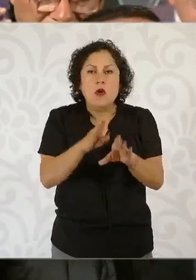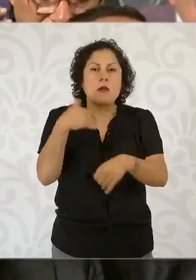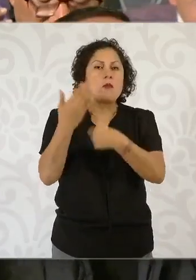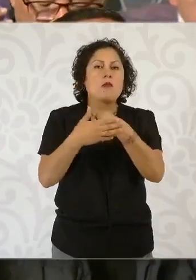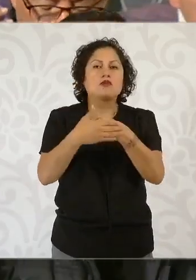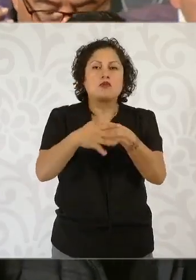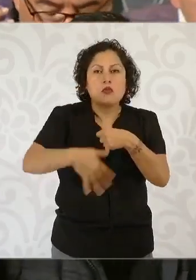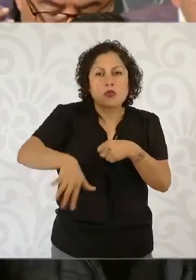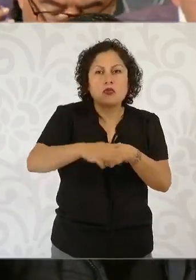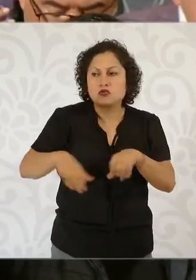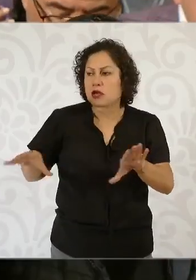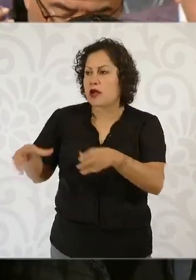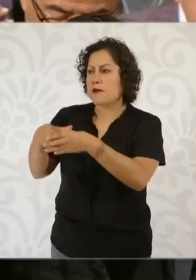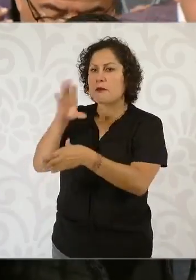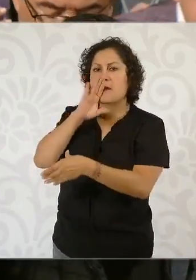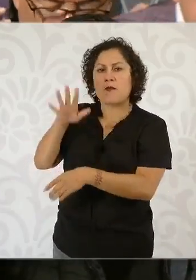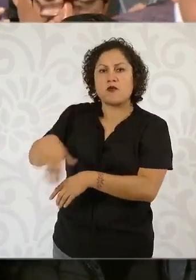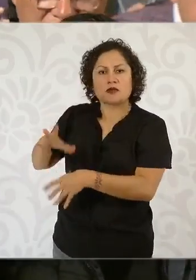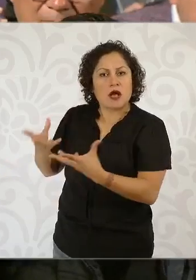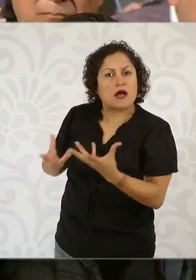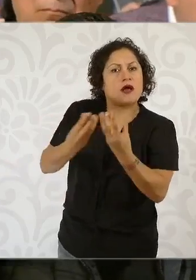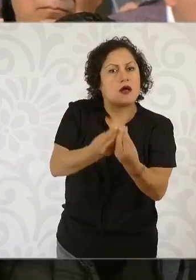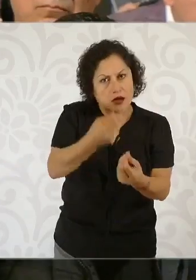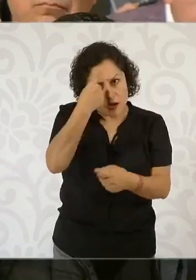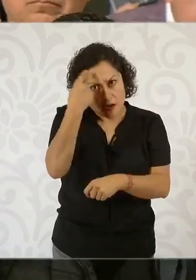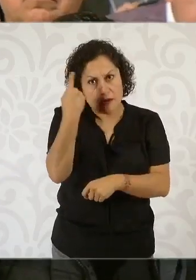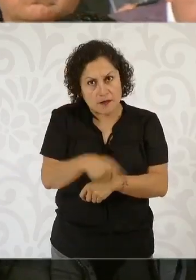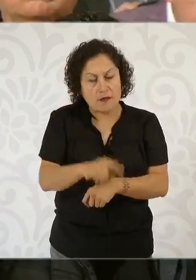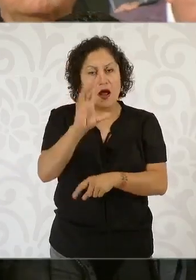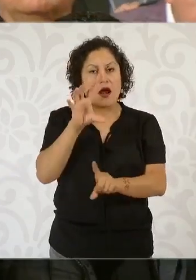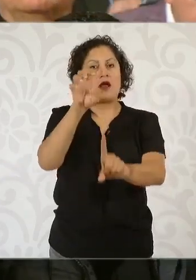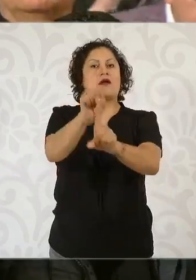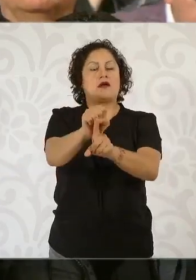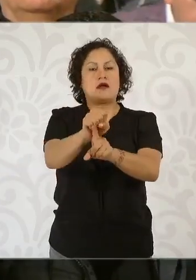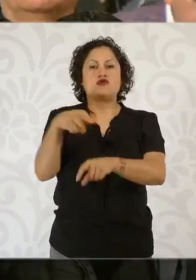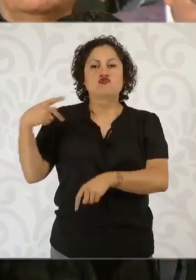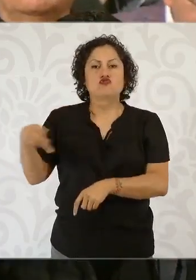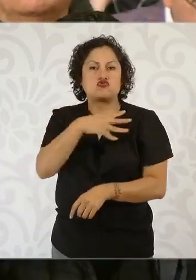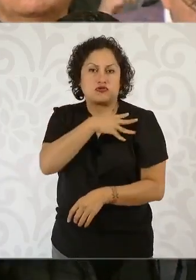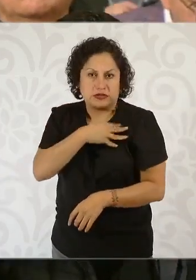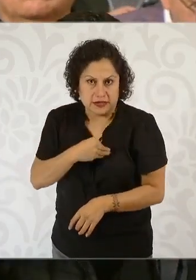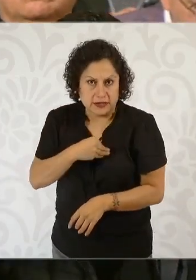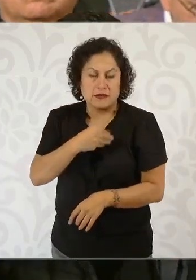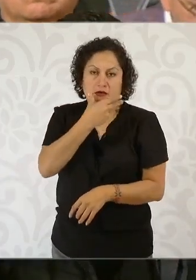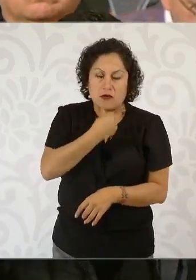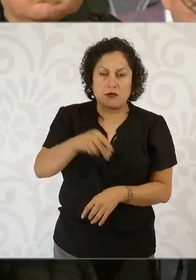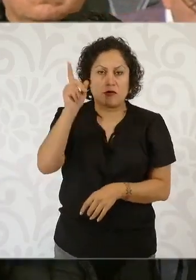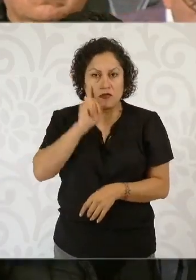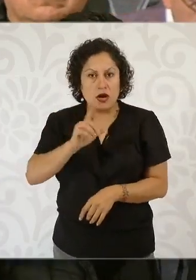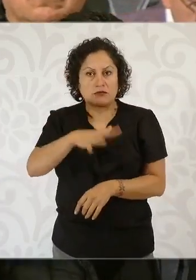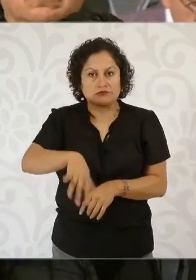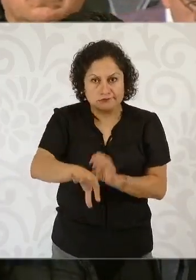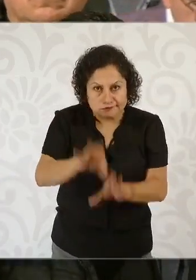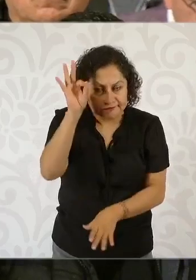autoridades, para que se pueda avanzar en esta labor de encontrar a los restos de sus hijas, de sus hijos también?